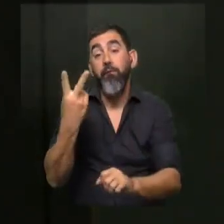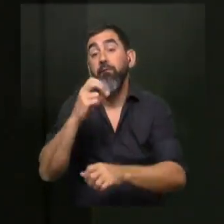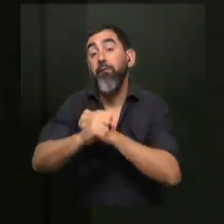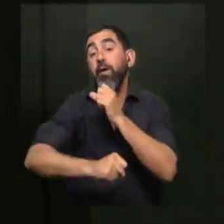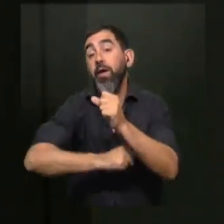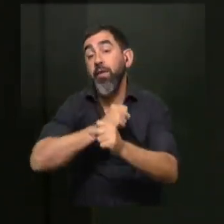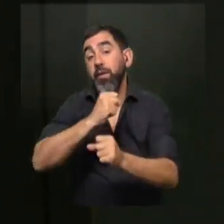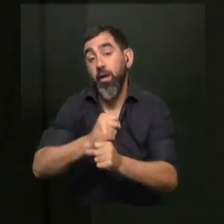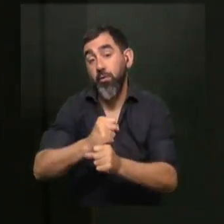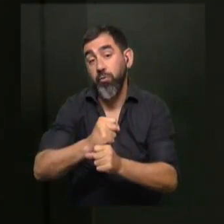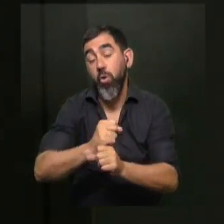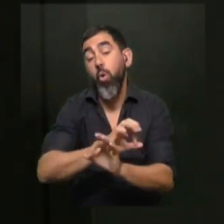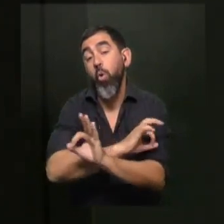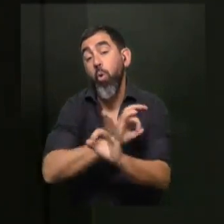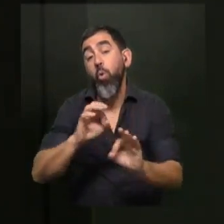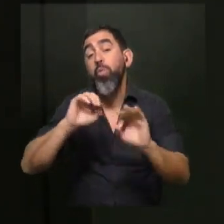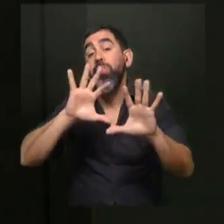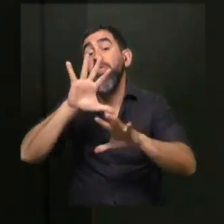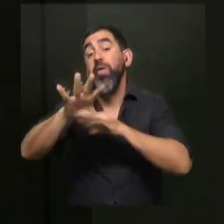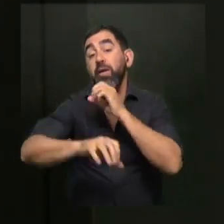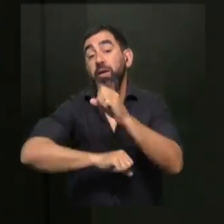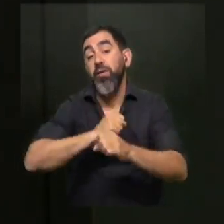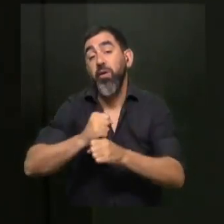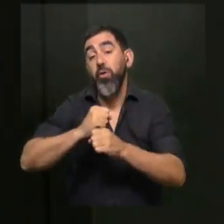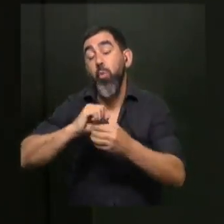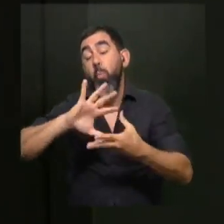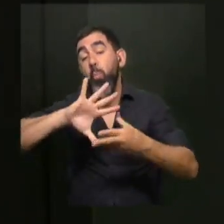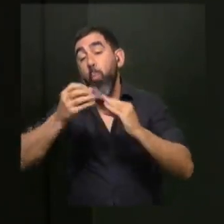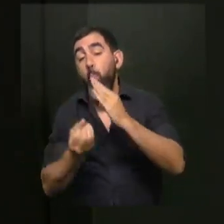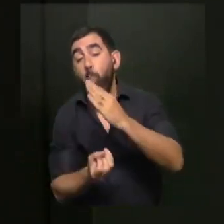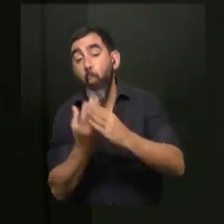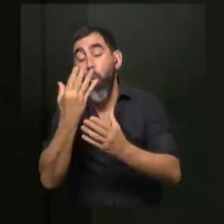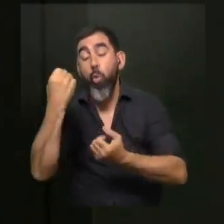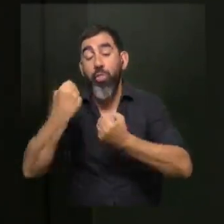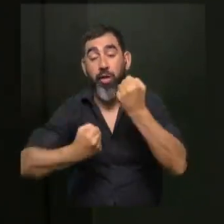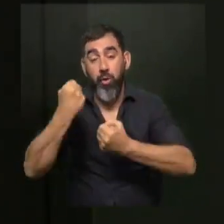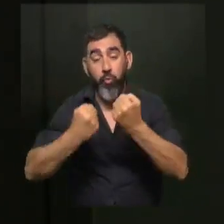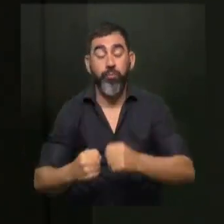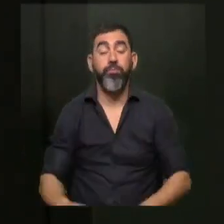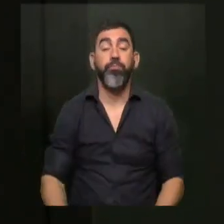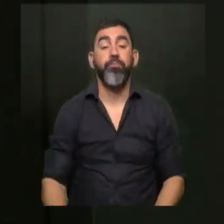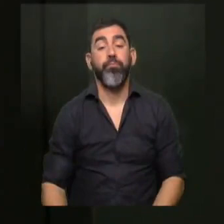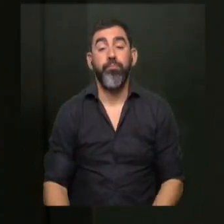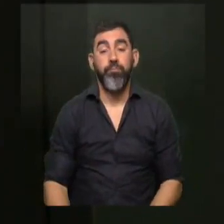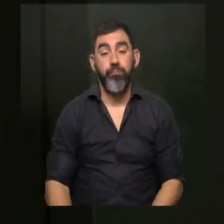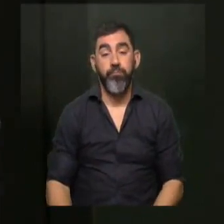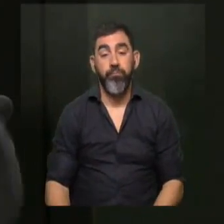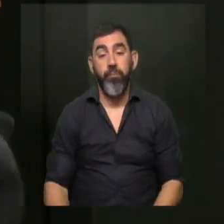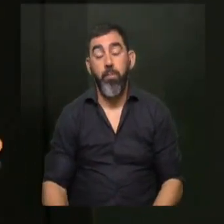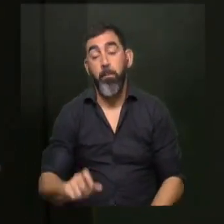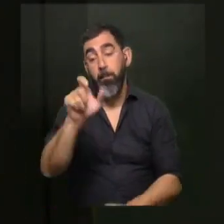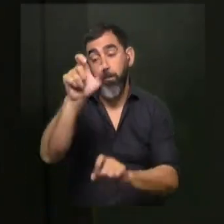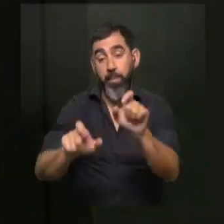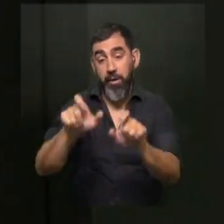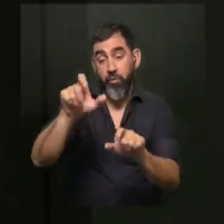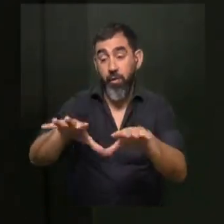en el caso de las patentes o por 10 años en el caso de los modelos de utilidad y los diseños industriales. Y puede ser realizado por personas